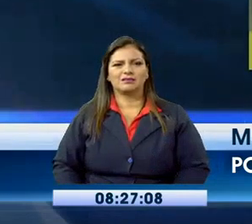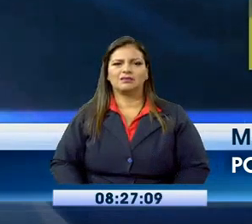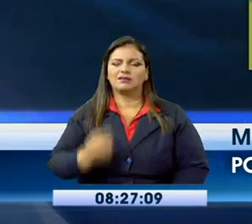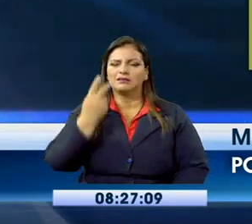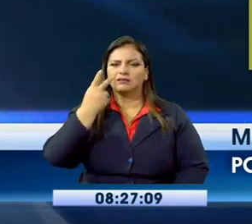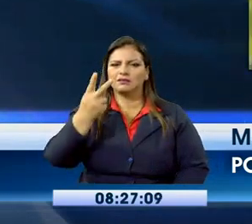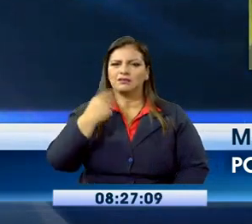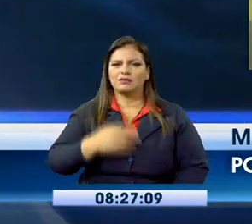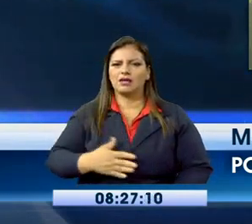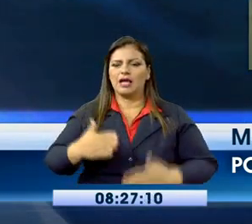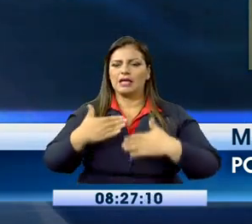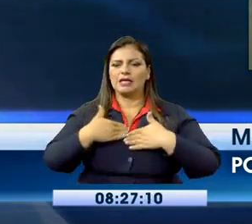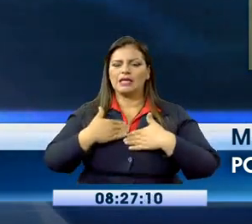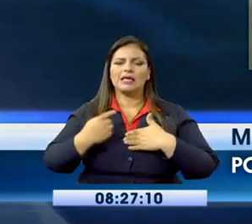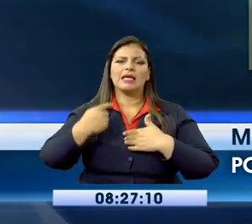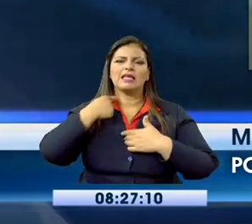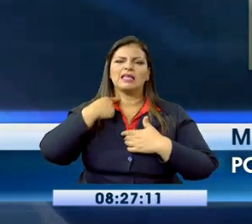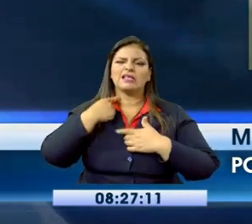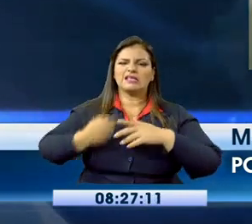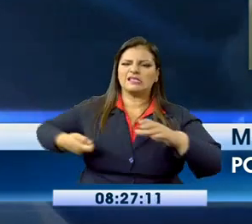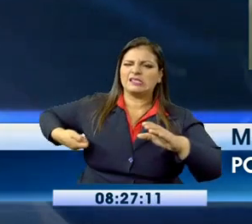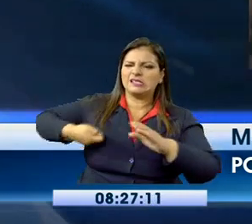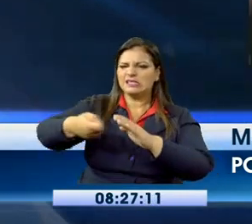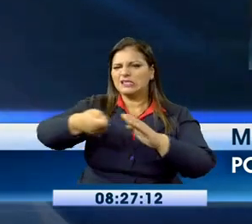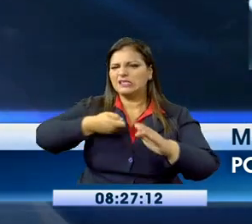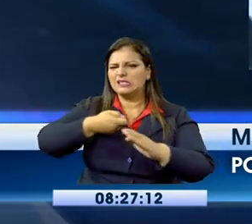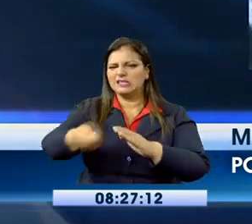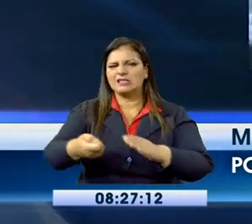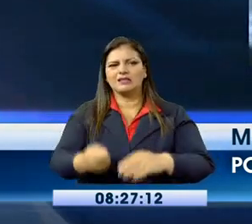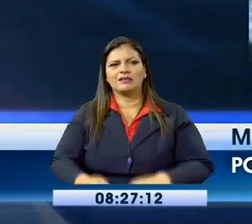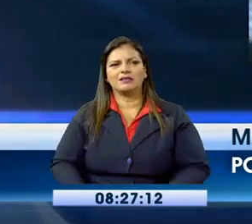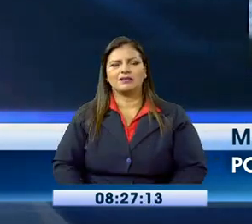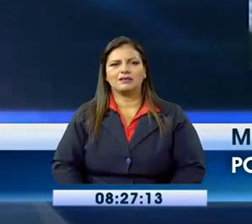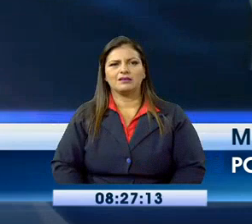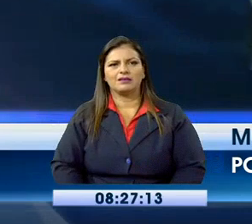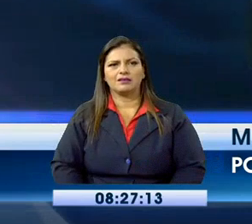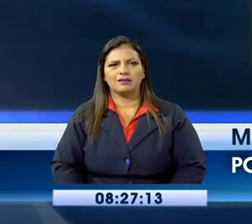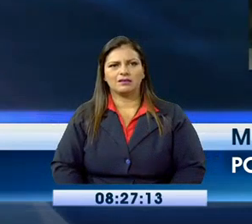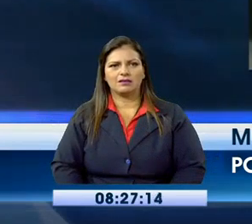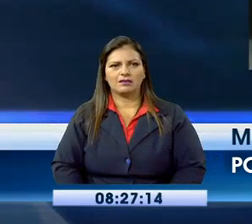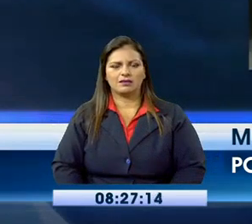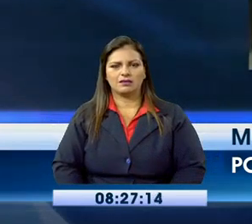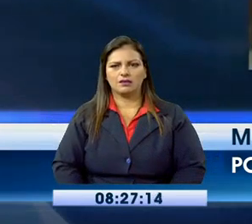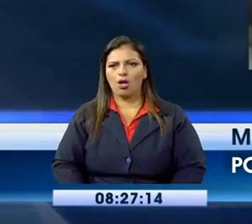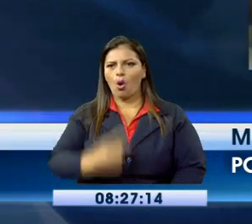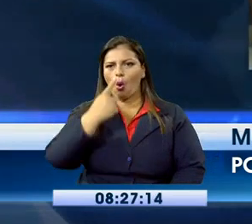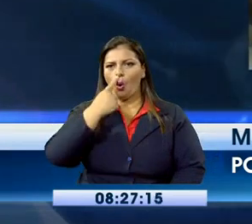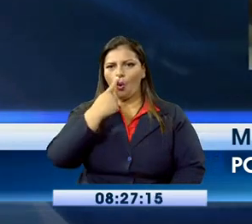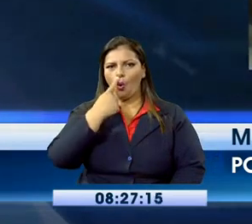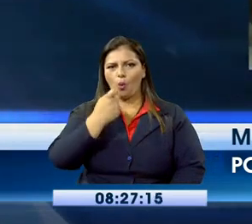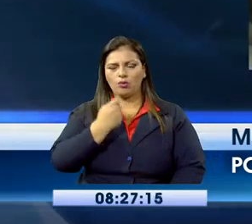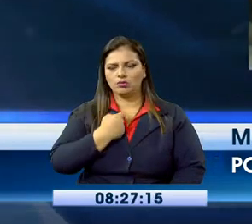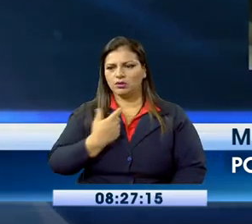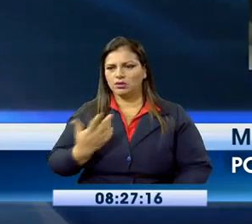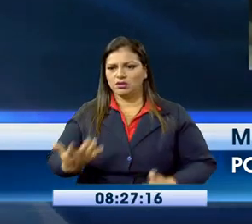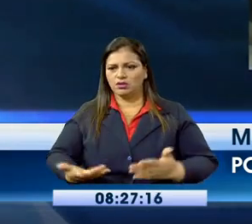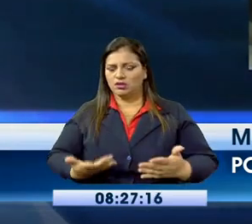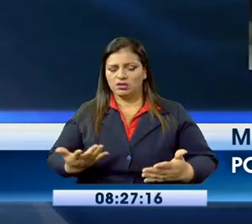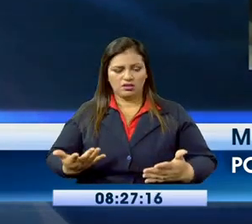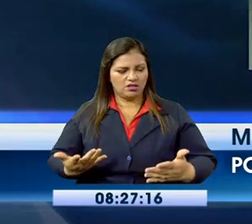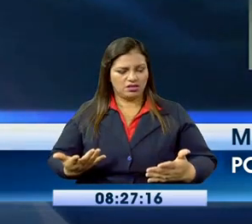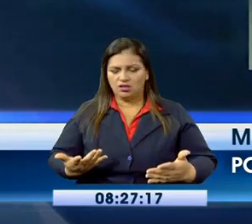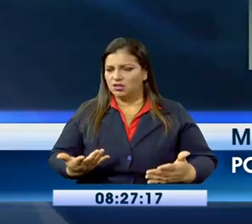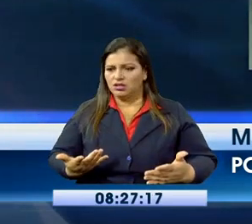otra en el pecho, presuntamente con una arma blanca que se encontró en el lugar y fue la misma con la que el